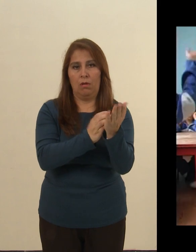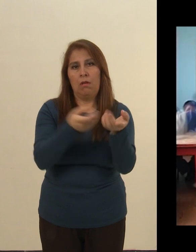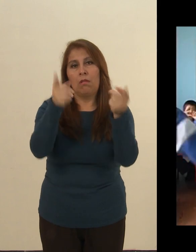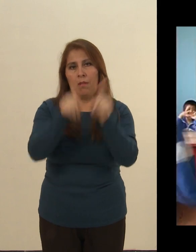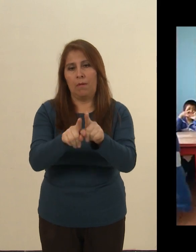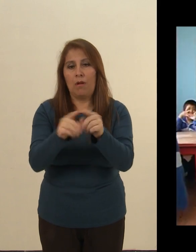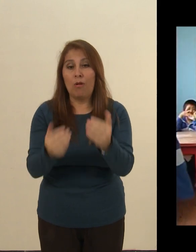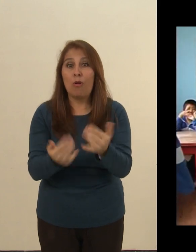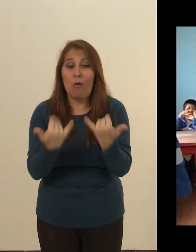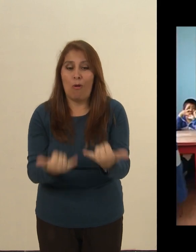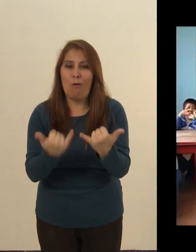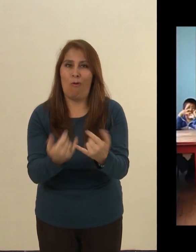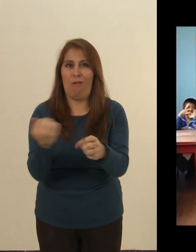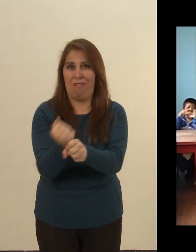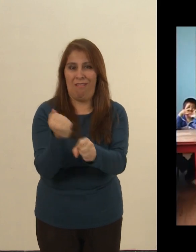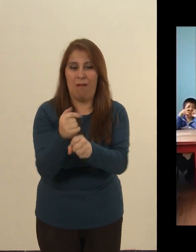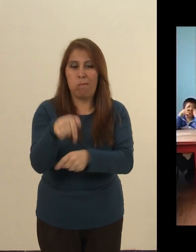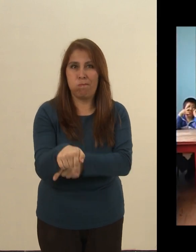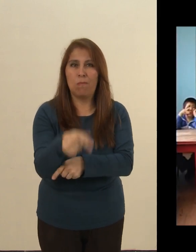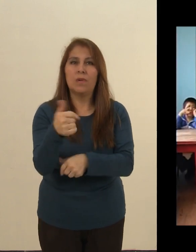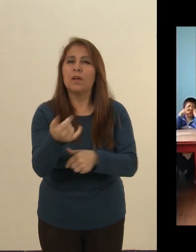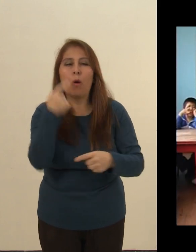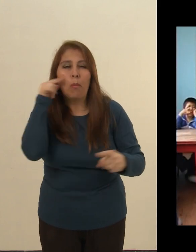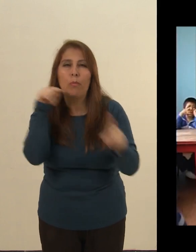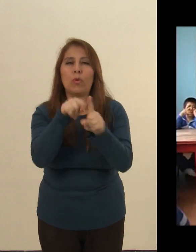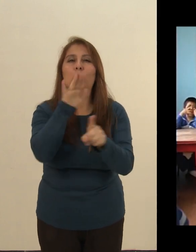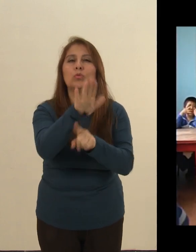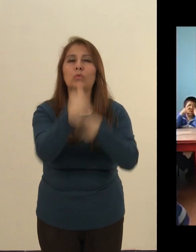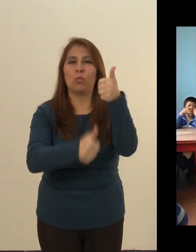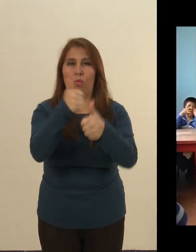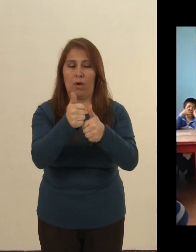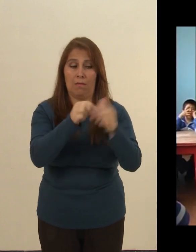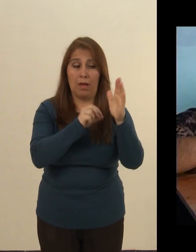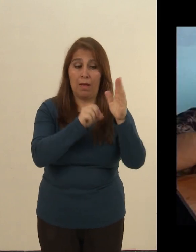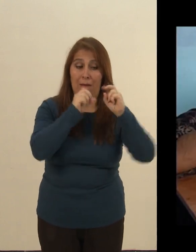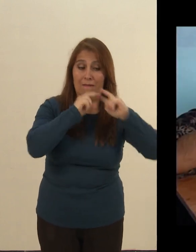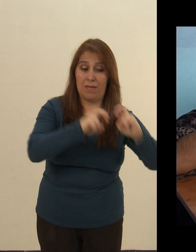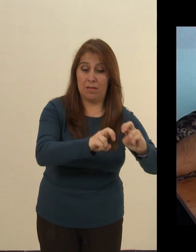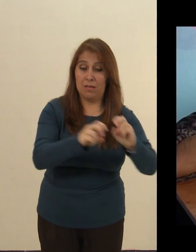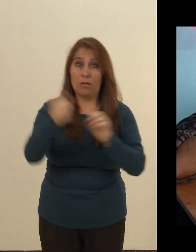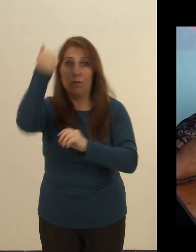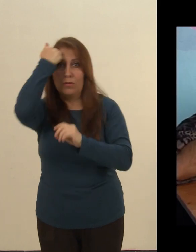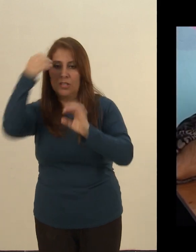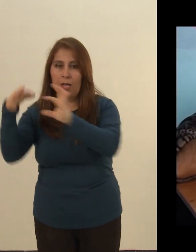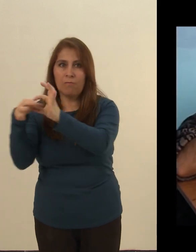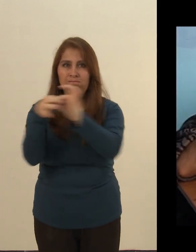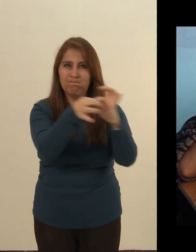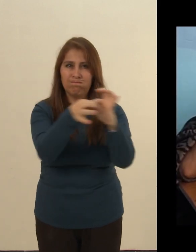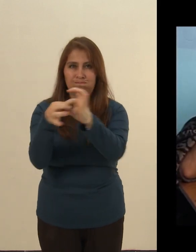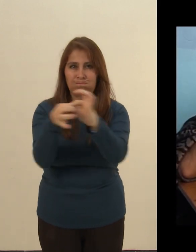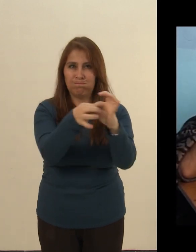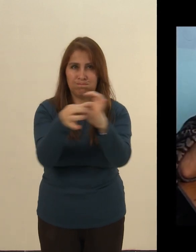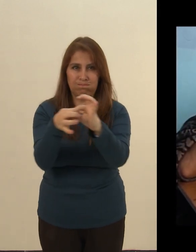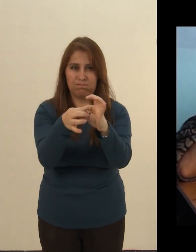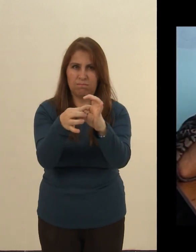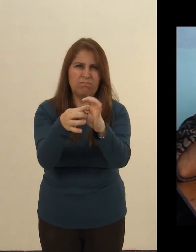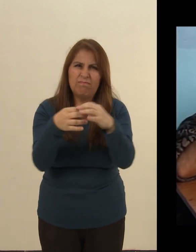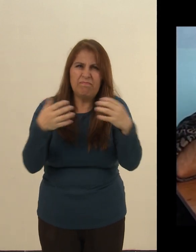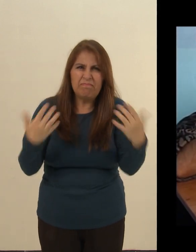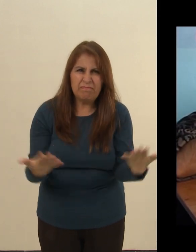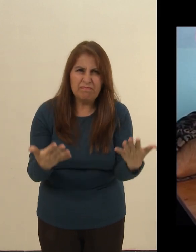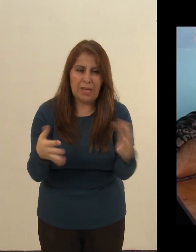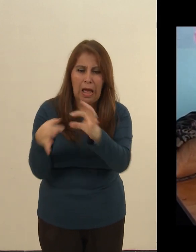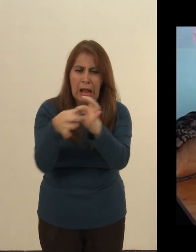En esta apuesta curricular, y no solamente en la renovación, sino en la que está vigente, lo que se ha buscado es que la investigación y la